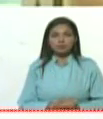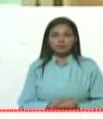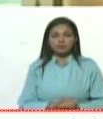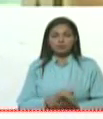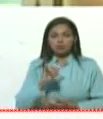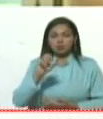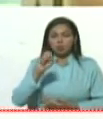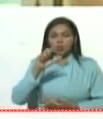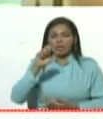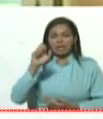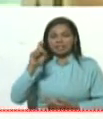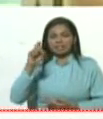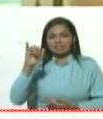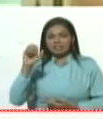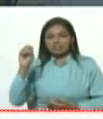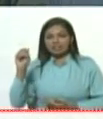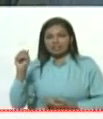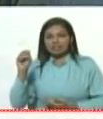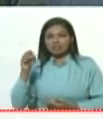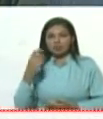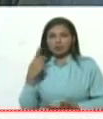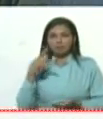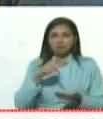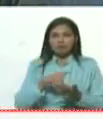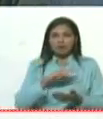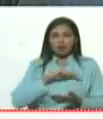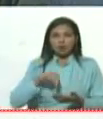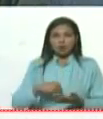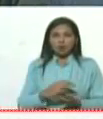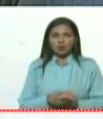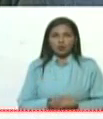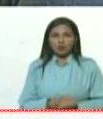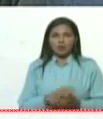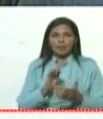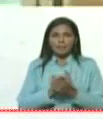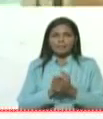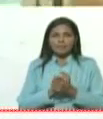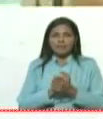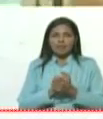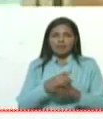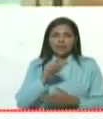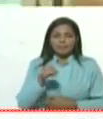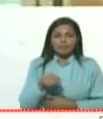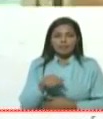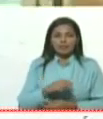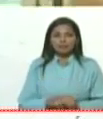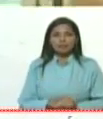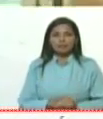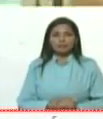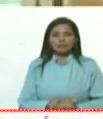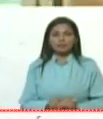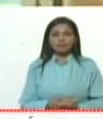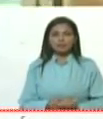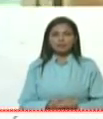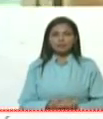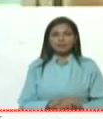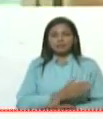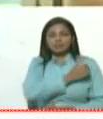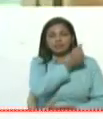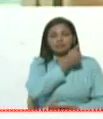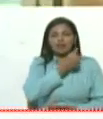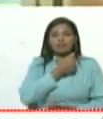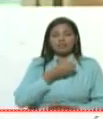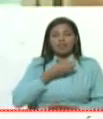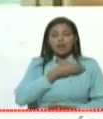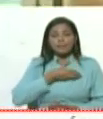Yolexis y Yulimar, que están aquí con nosotros, compañera Jacqueline Faría, jefa de la gran